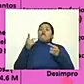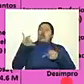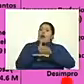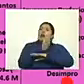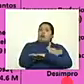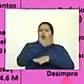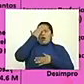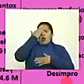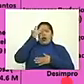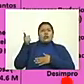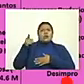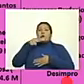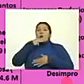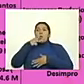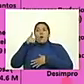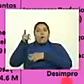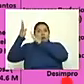conocimiento del tema.